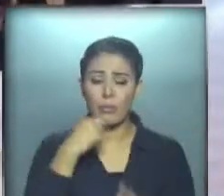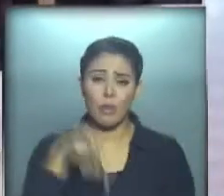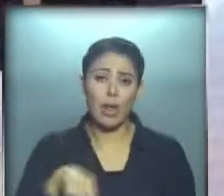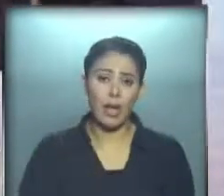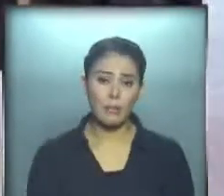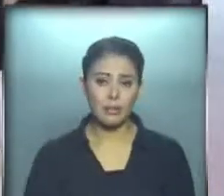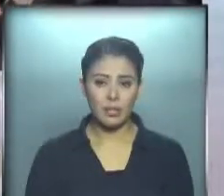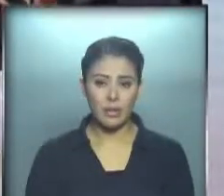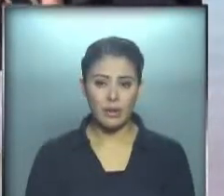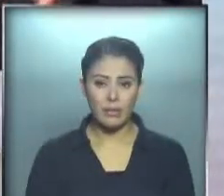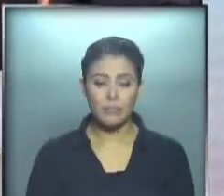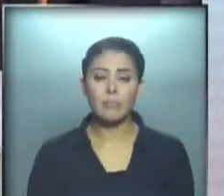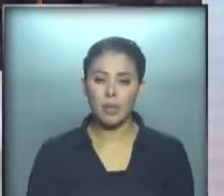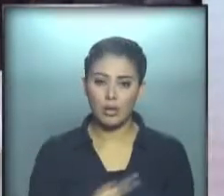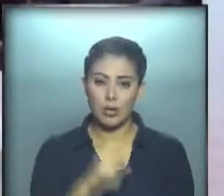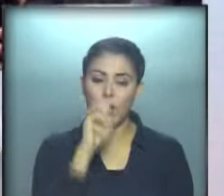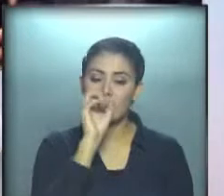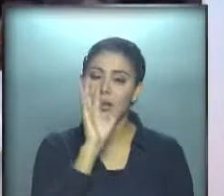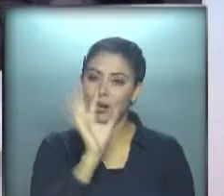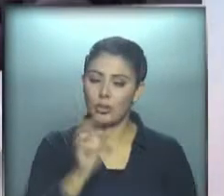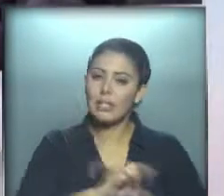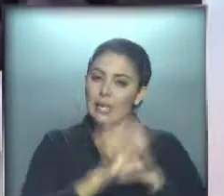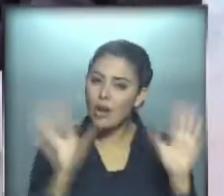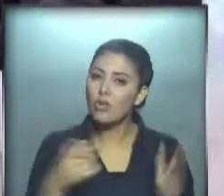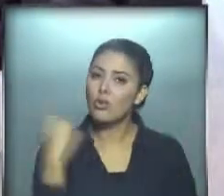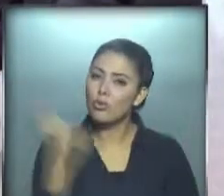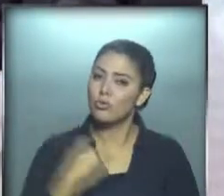Aires. Pero claramente estamos hablando